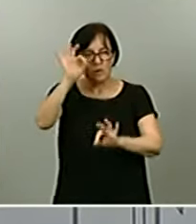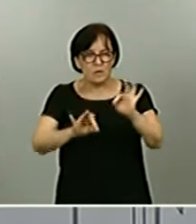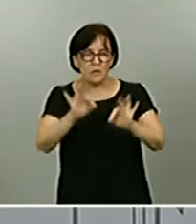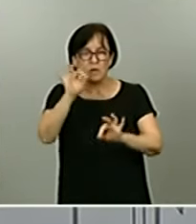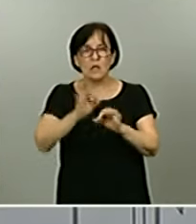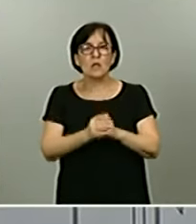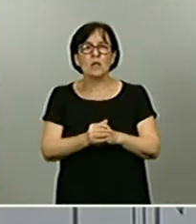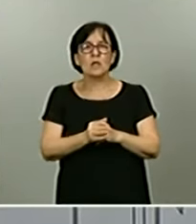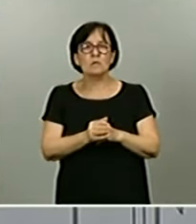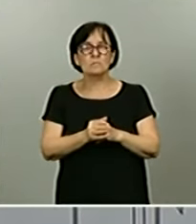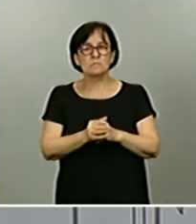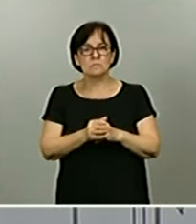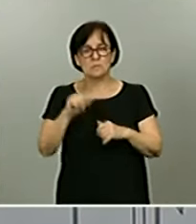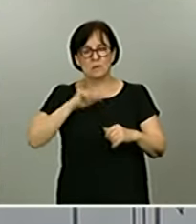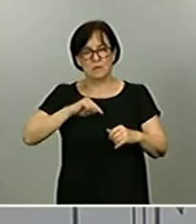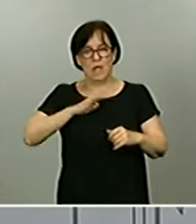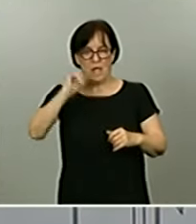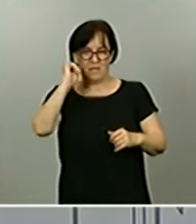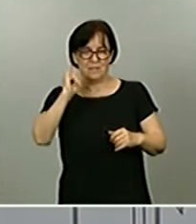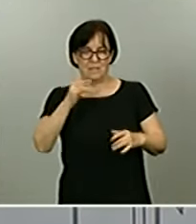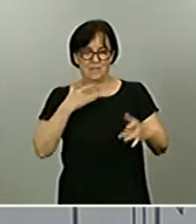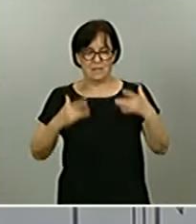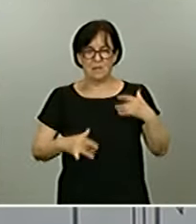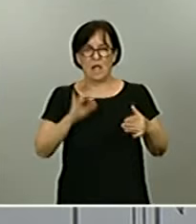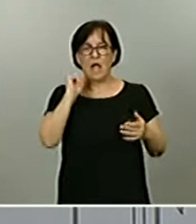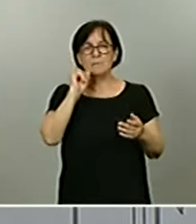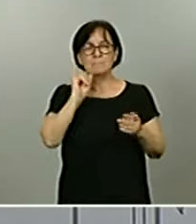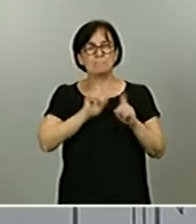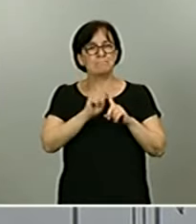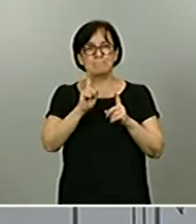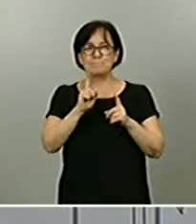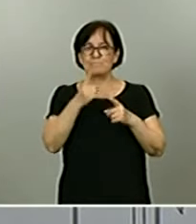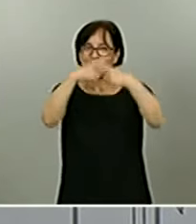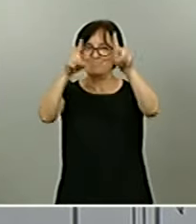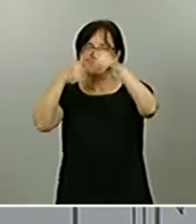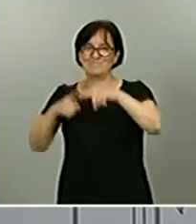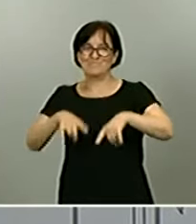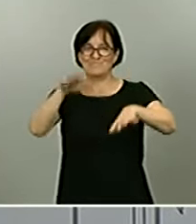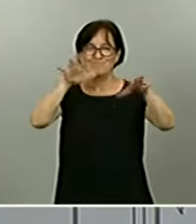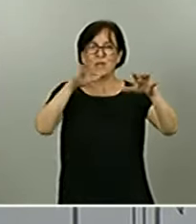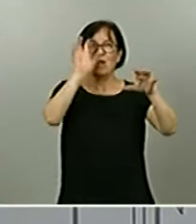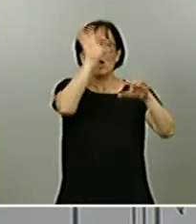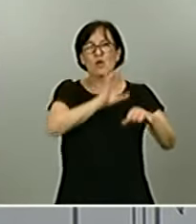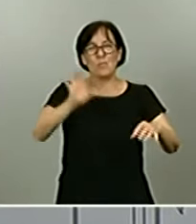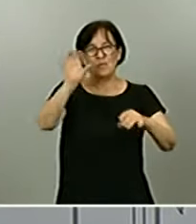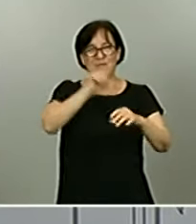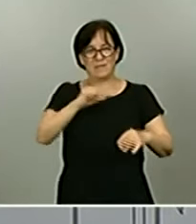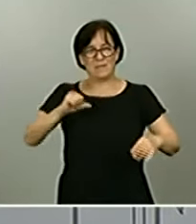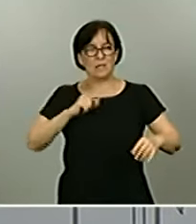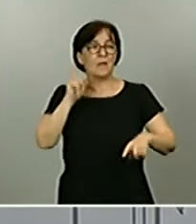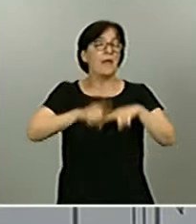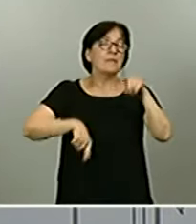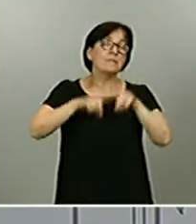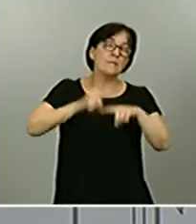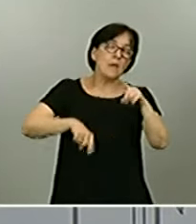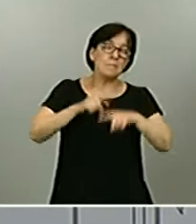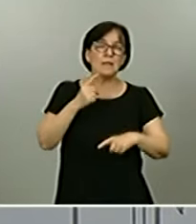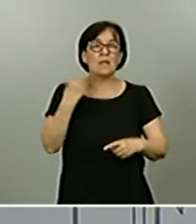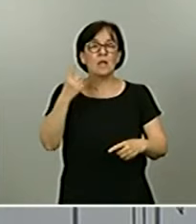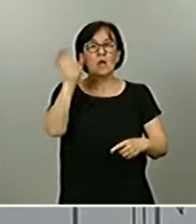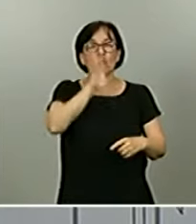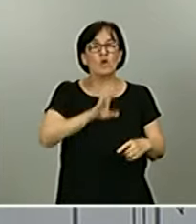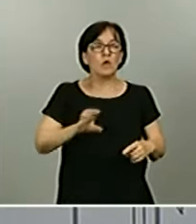desarrollan síntomas. Hay cierta variabilidad entre comunidades autónomas y eso depende más de que algunas comunidades sean quizás